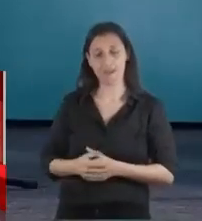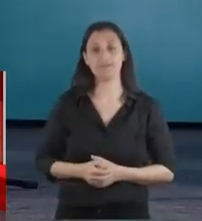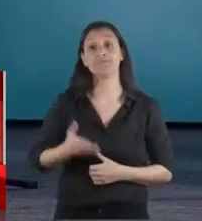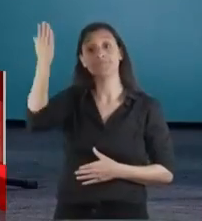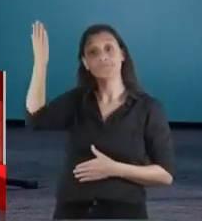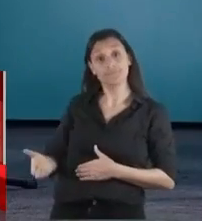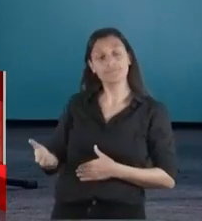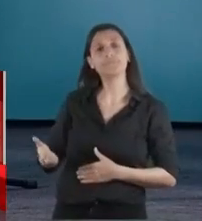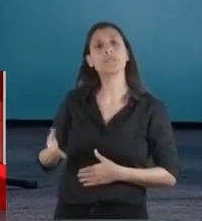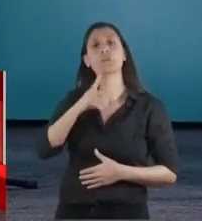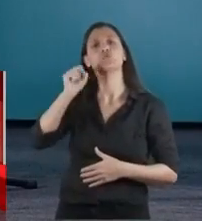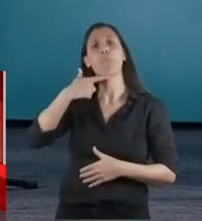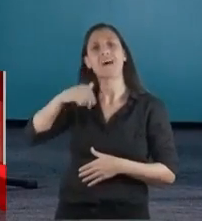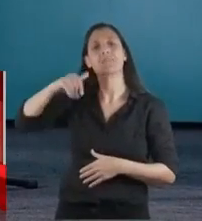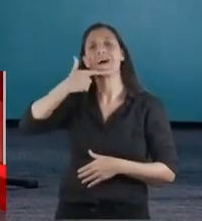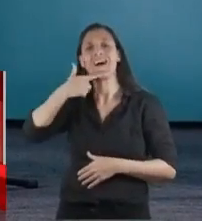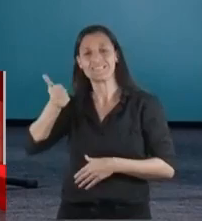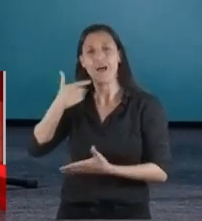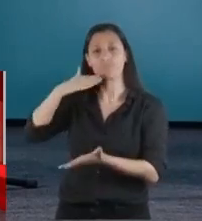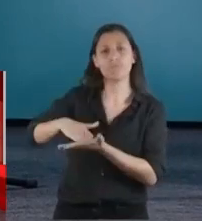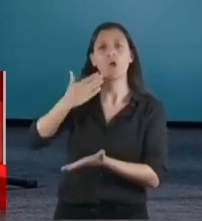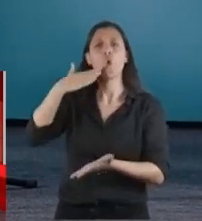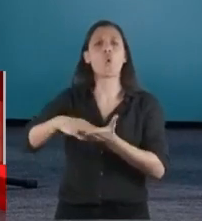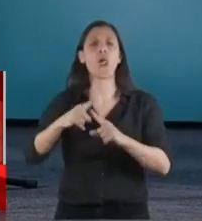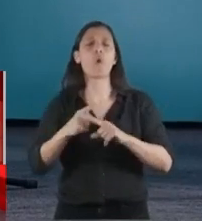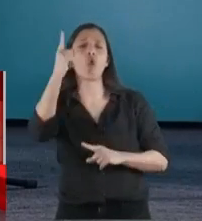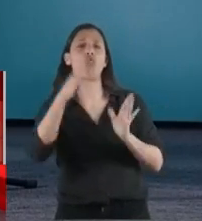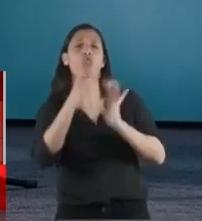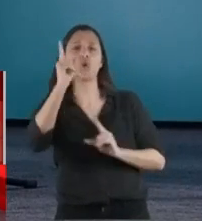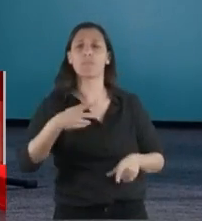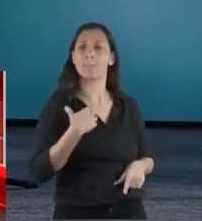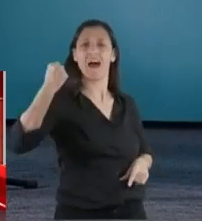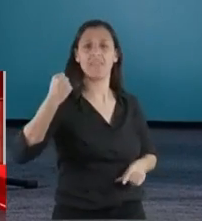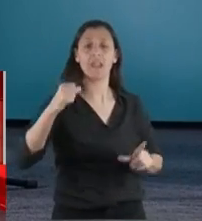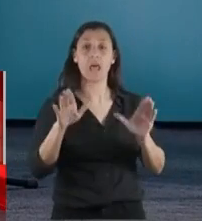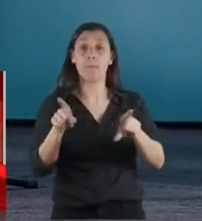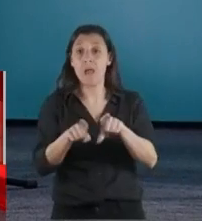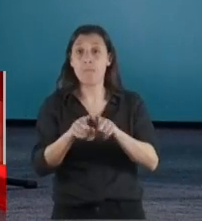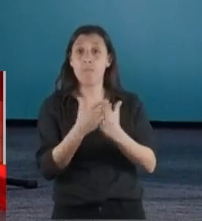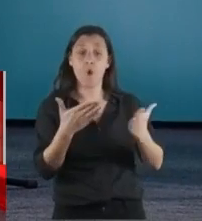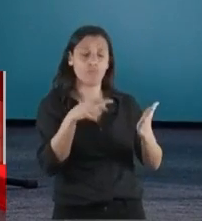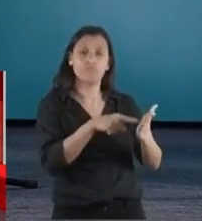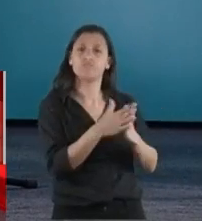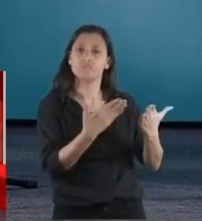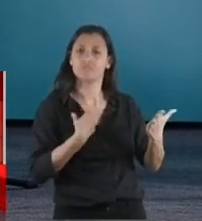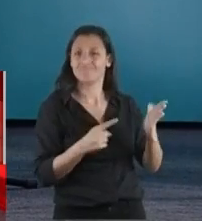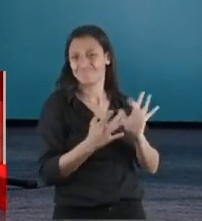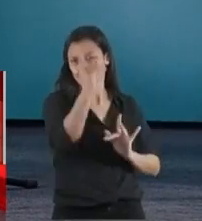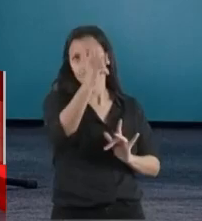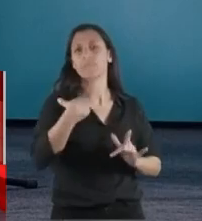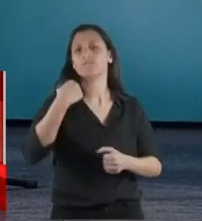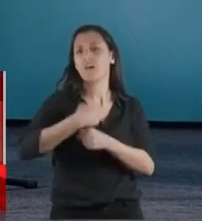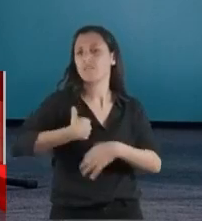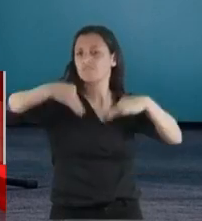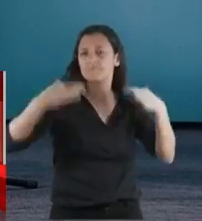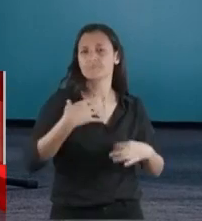Doctor Sergio Tomás Massa, juráis por Dios y por la patria, sobre estos santos evangelios, desempeñar con